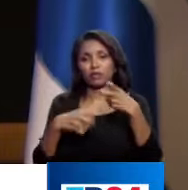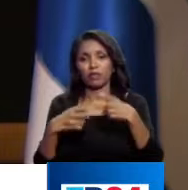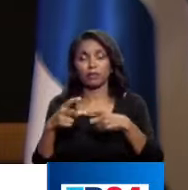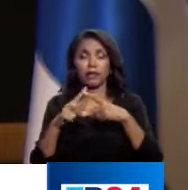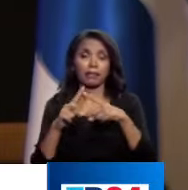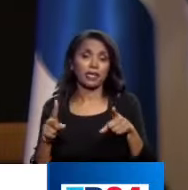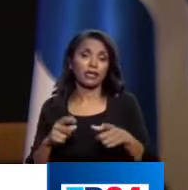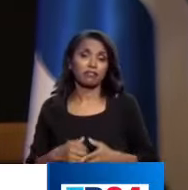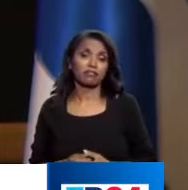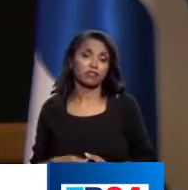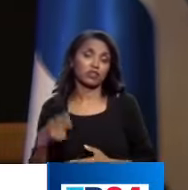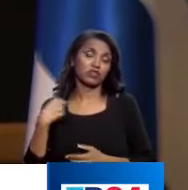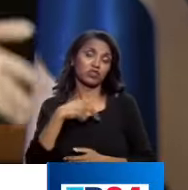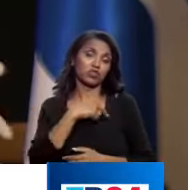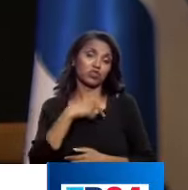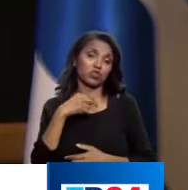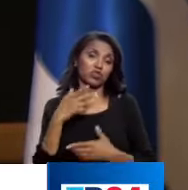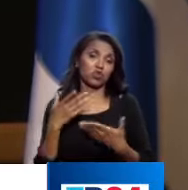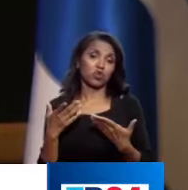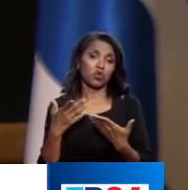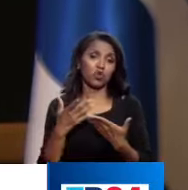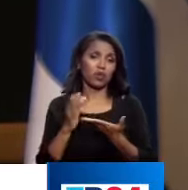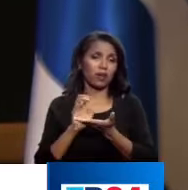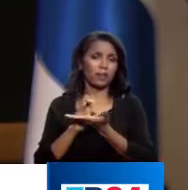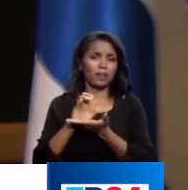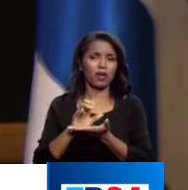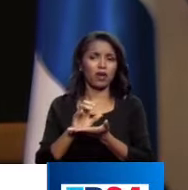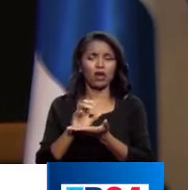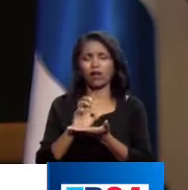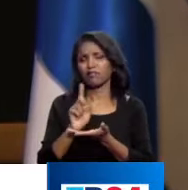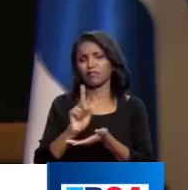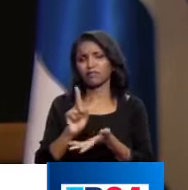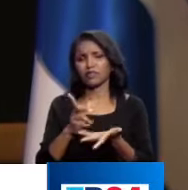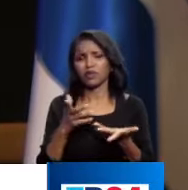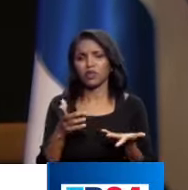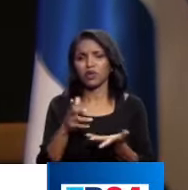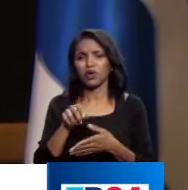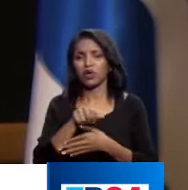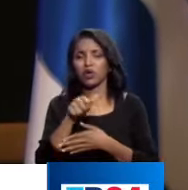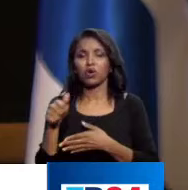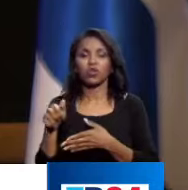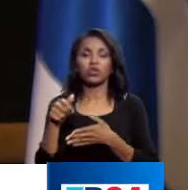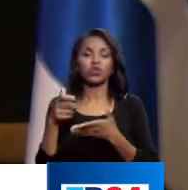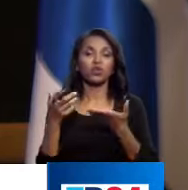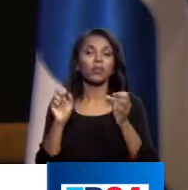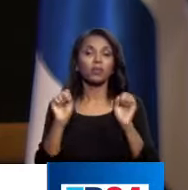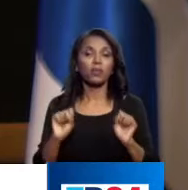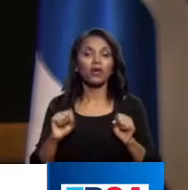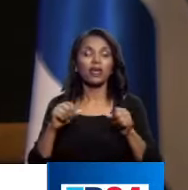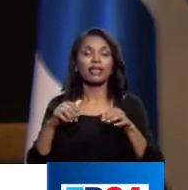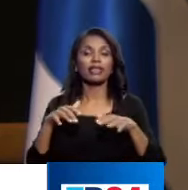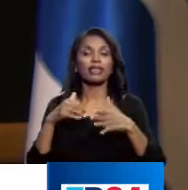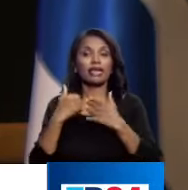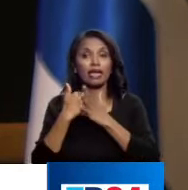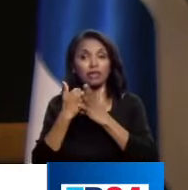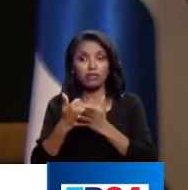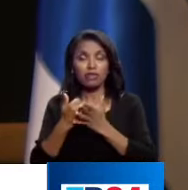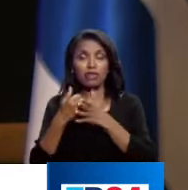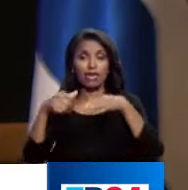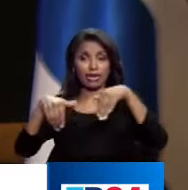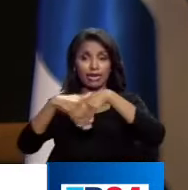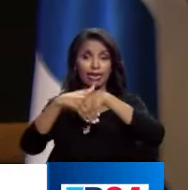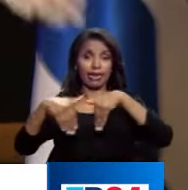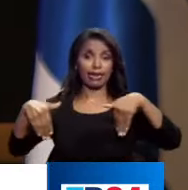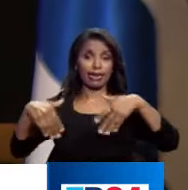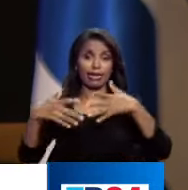Si nosotros tuviéramos nuestro MOP, que todos sabemos que eso no sirve, y los representantes pueden arreglar las carreteras,